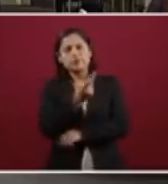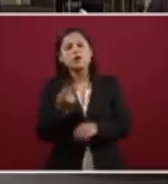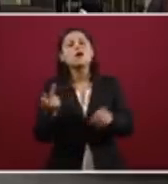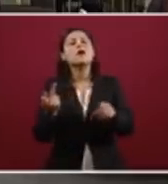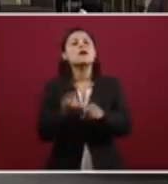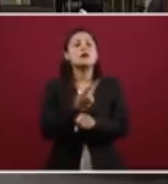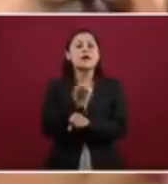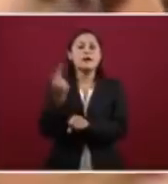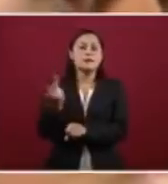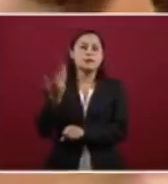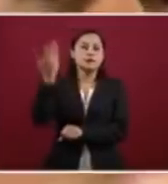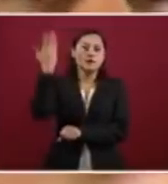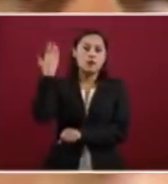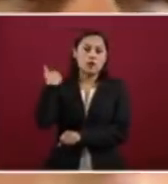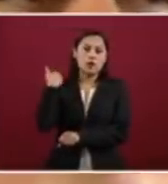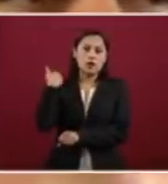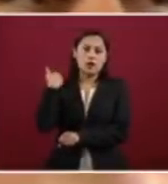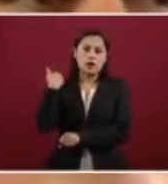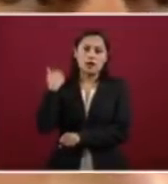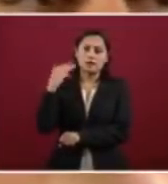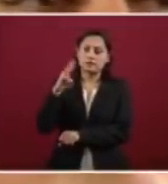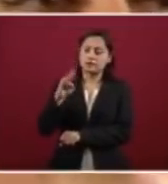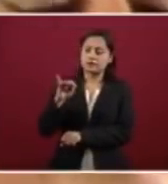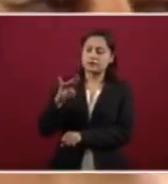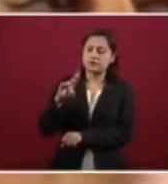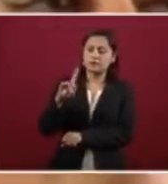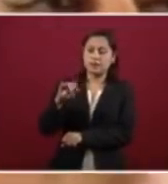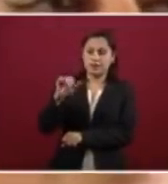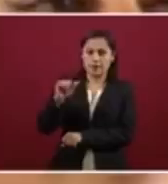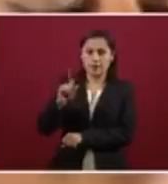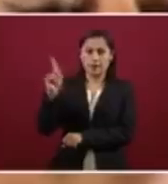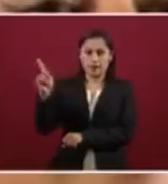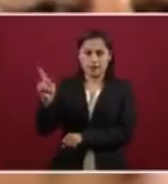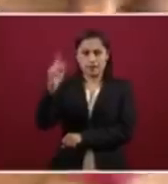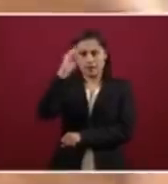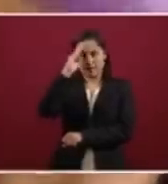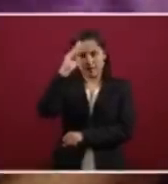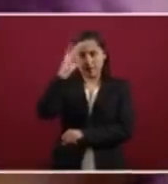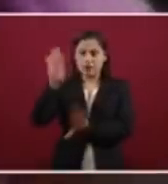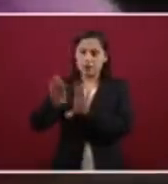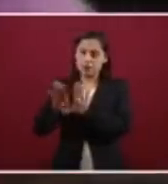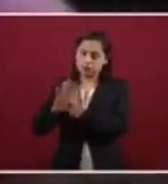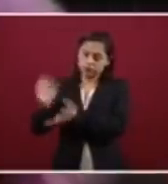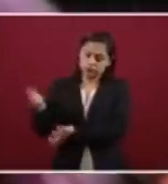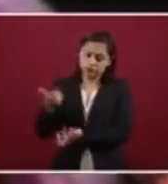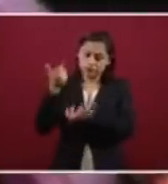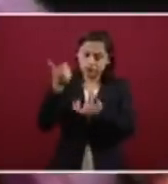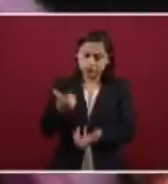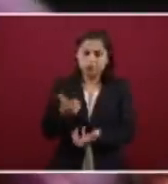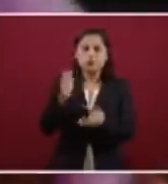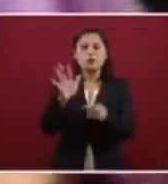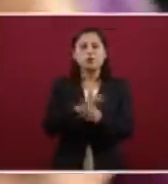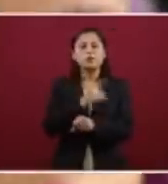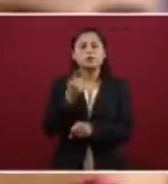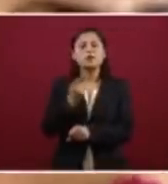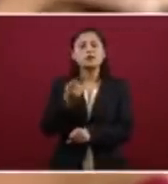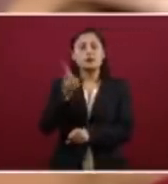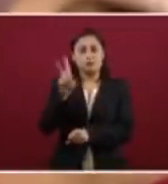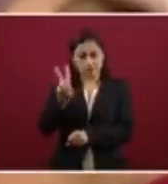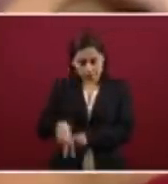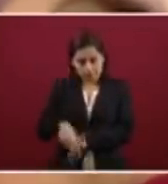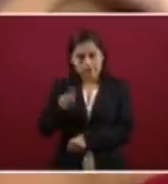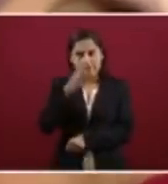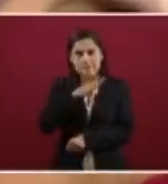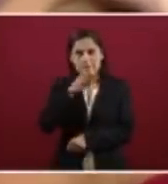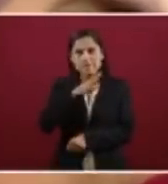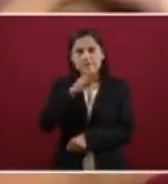aplicó su antecesor Antonio Meade, porque la versión es que es un mal negocio y los inversionistas internacionales incluso hacen juego con él